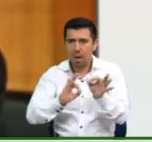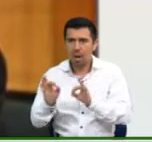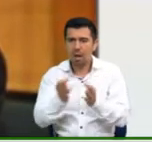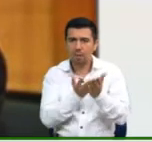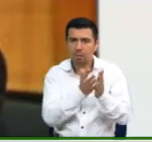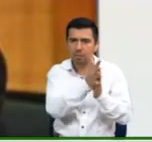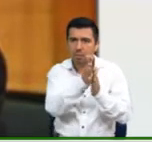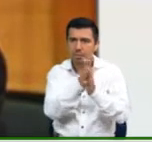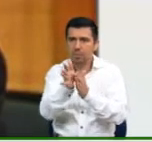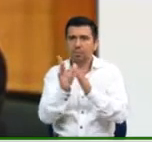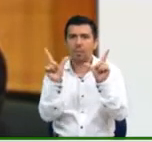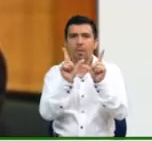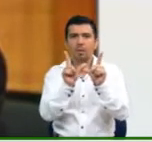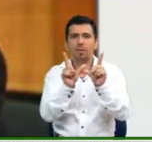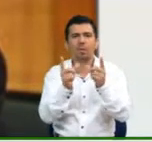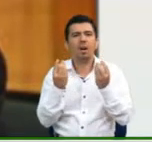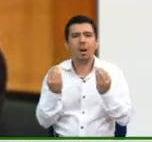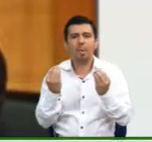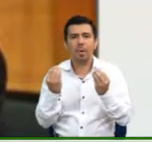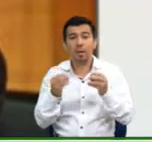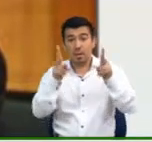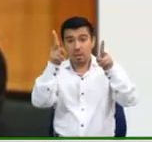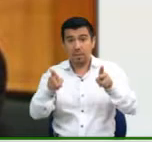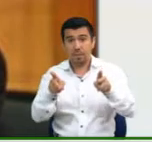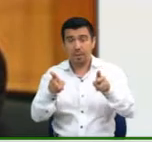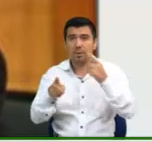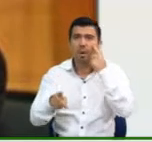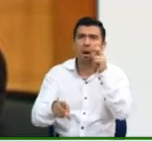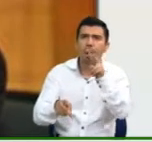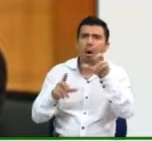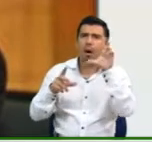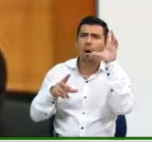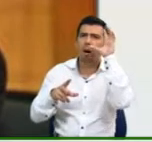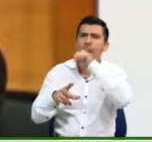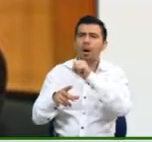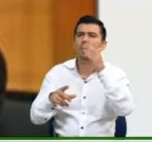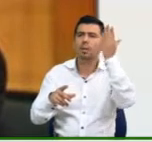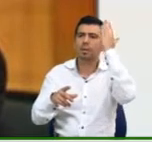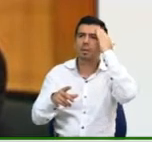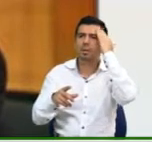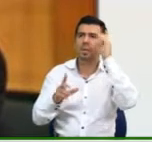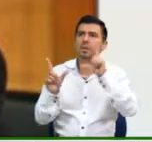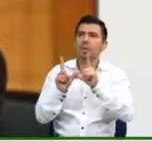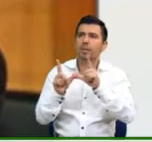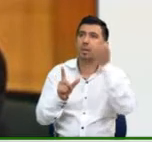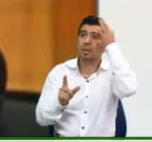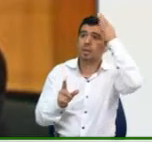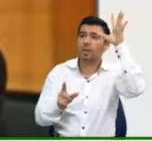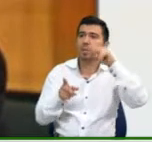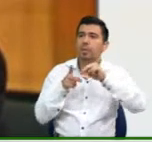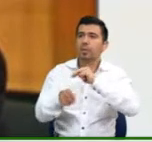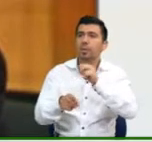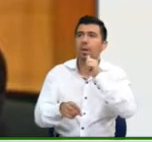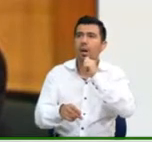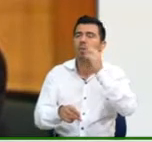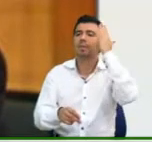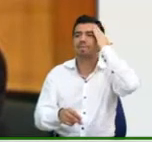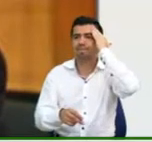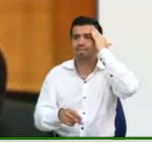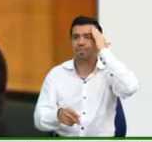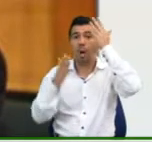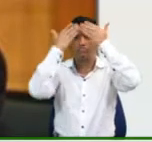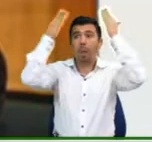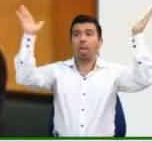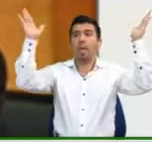para que la gente la conozca en la eventualidad que se dé de no hacer la programación pero creemos y tenemos certeza que